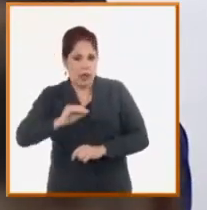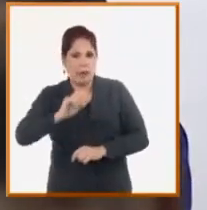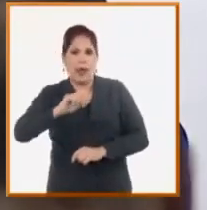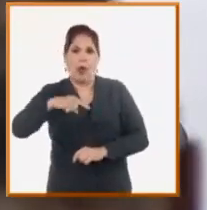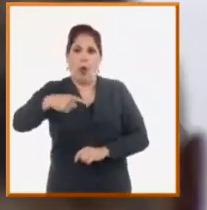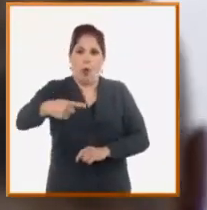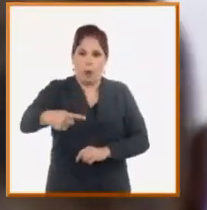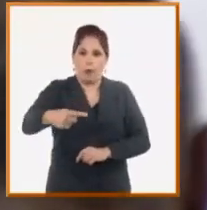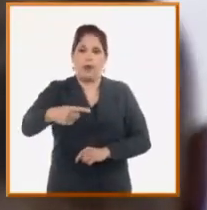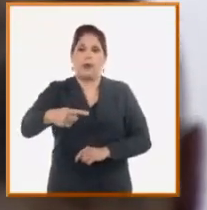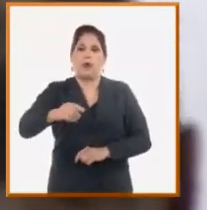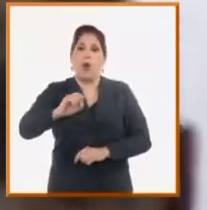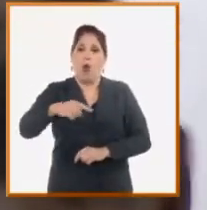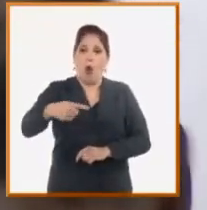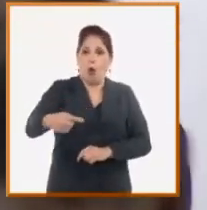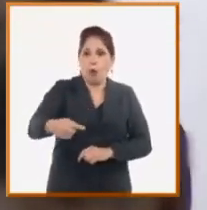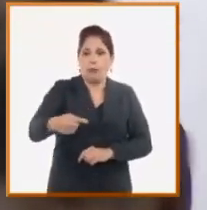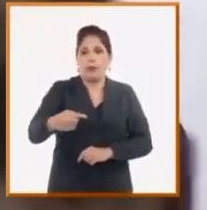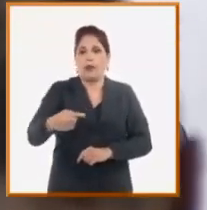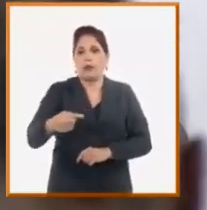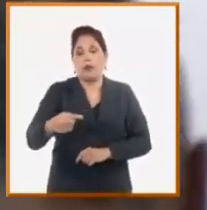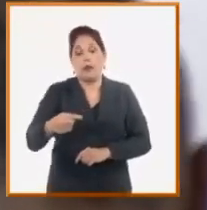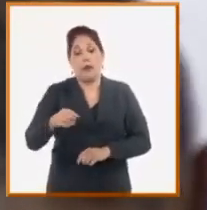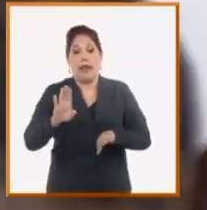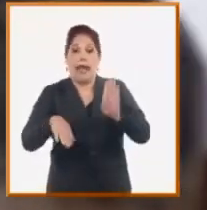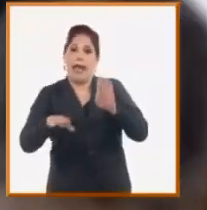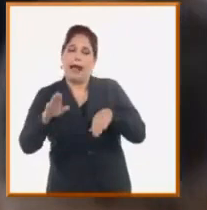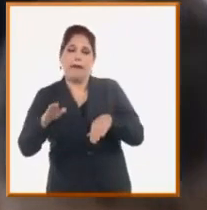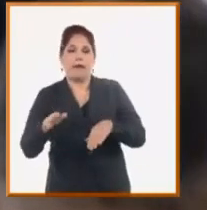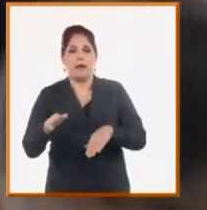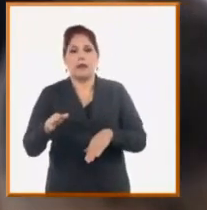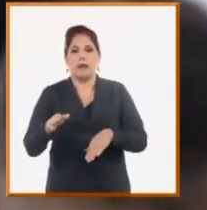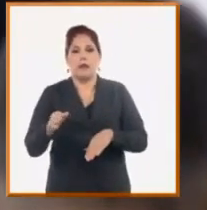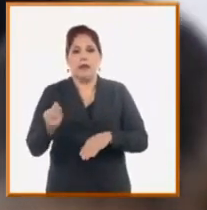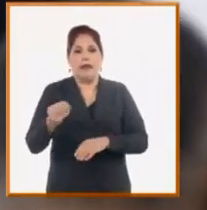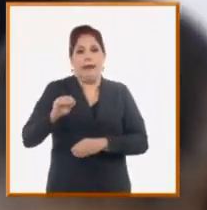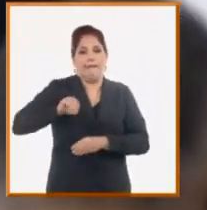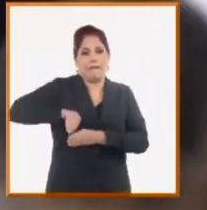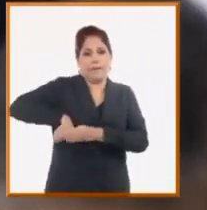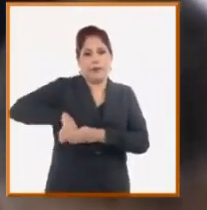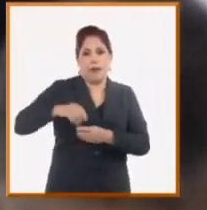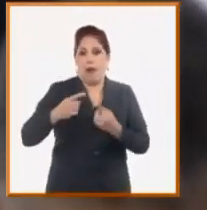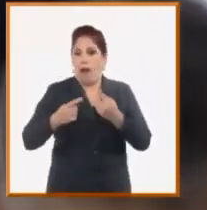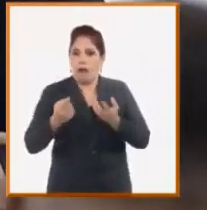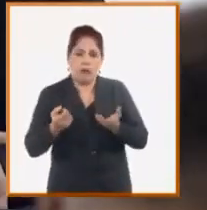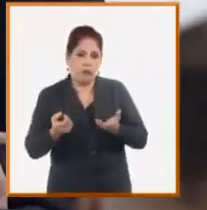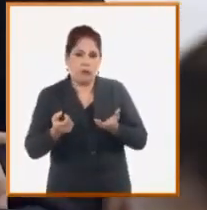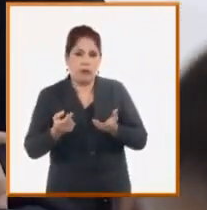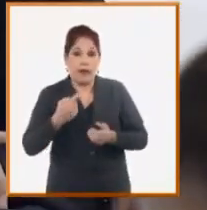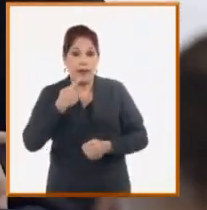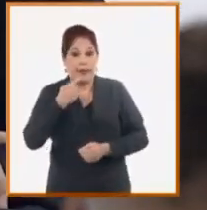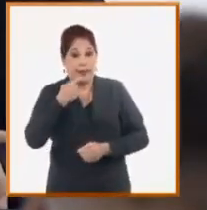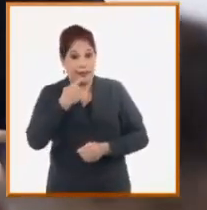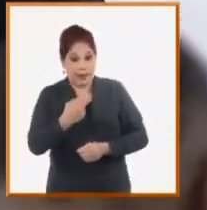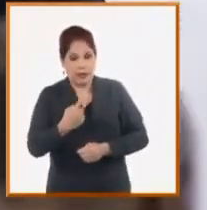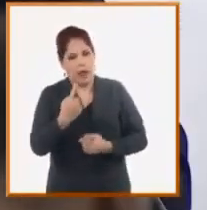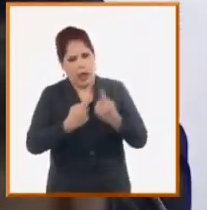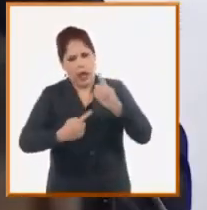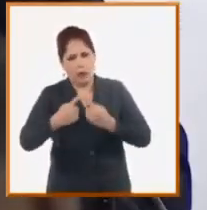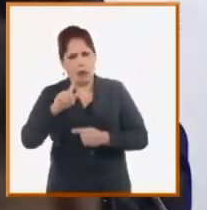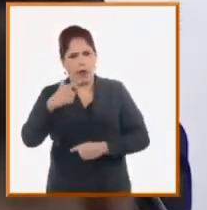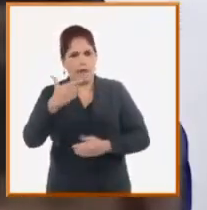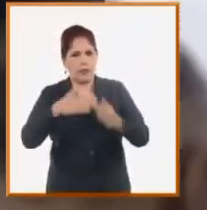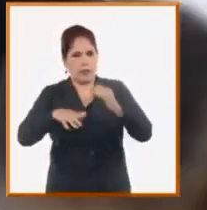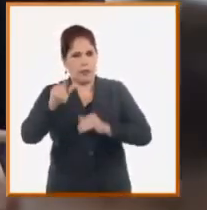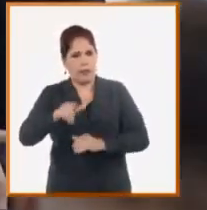opiniones, de las distorsiones que ya se han hablado aquí y que mencionó algunas la